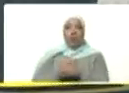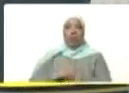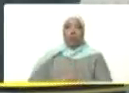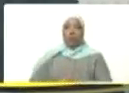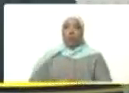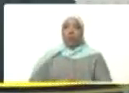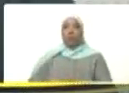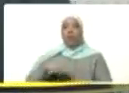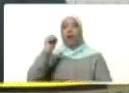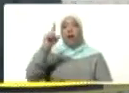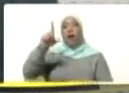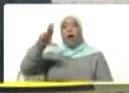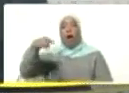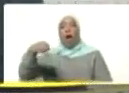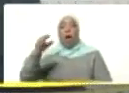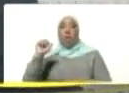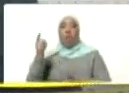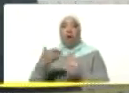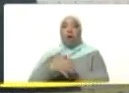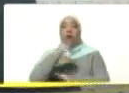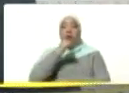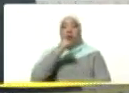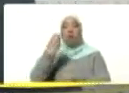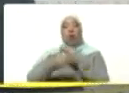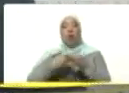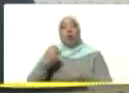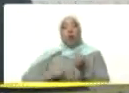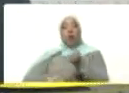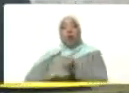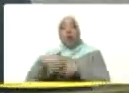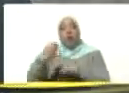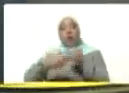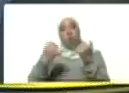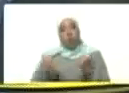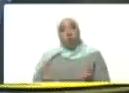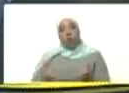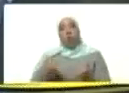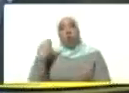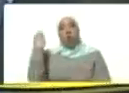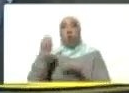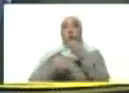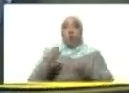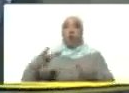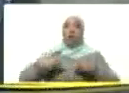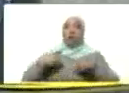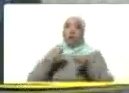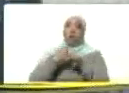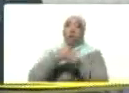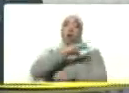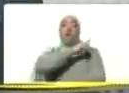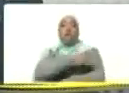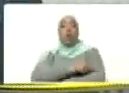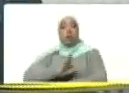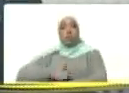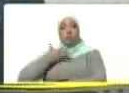ALBA TCP possesses acknowledged strengths. El ALBA TCP and possibilities, posee reconocidas fuerzas y